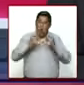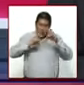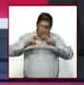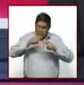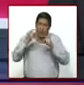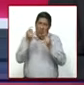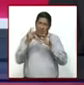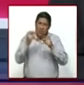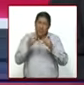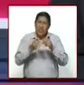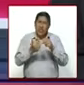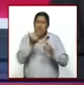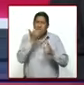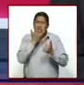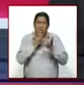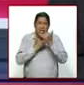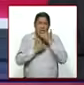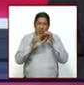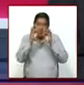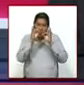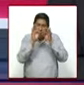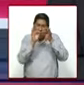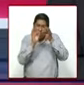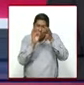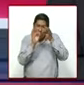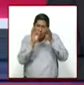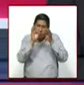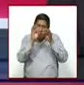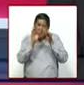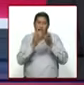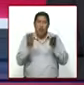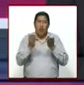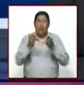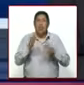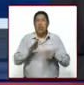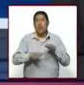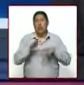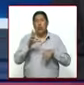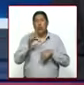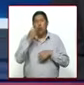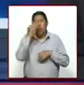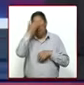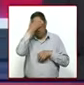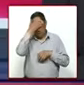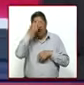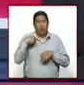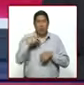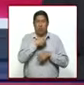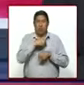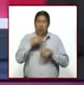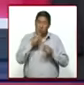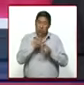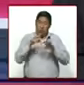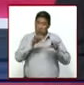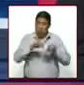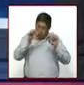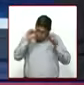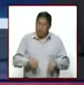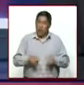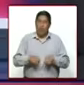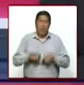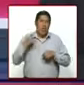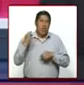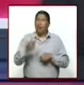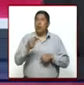para identificar anomalías, permitiendo a los radiólogos centrar su atención en áreas críticas. Esta tecnología no solo acelera el proceso de